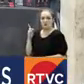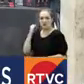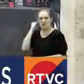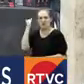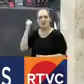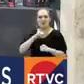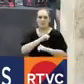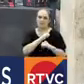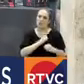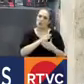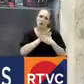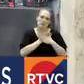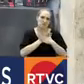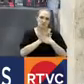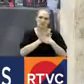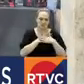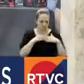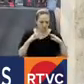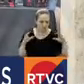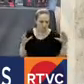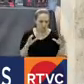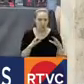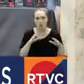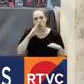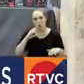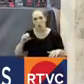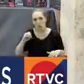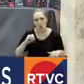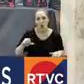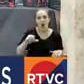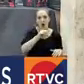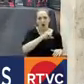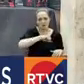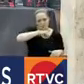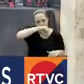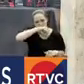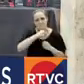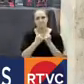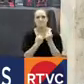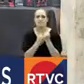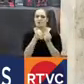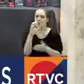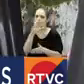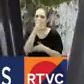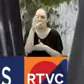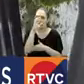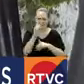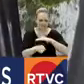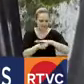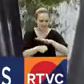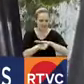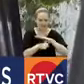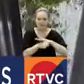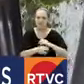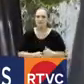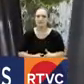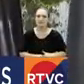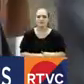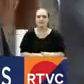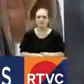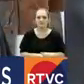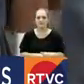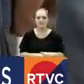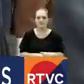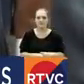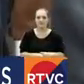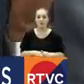del corazón de nosotros, de hombres y mujeres que amamos este país y que vamos a seguir ahí. Ya lleva un